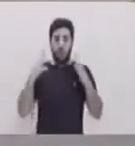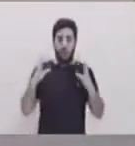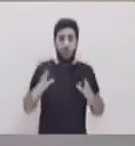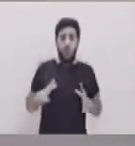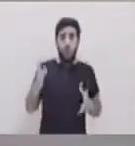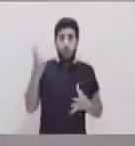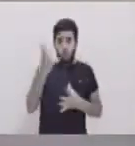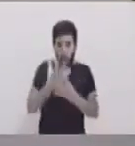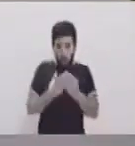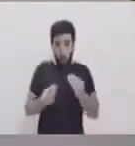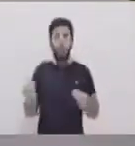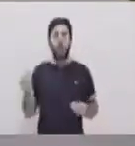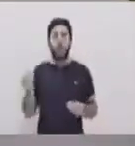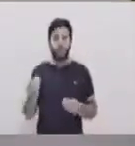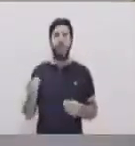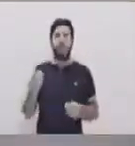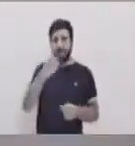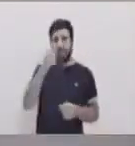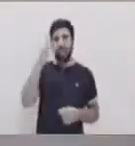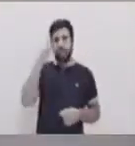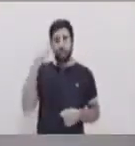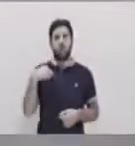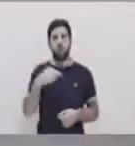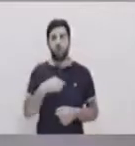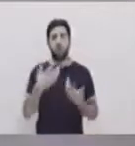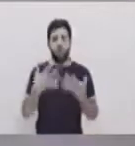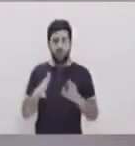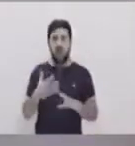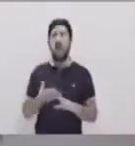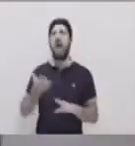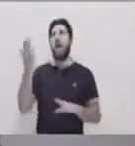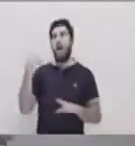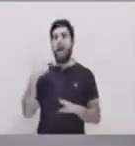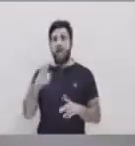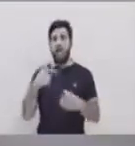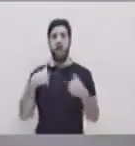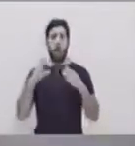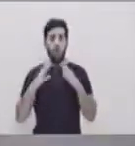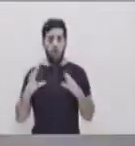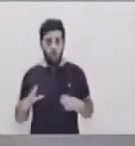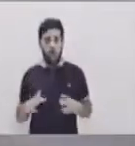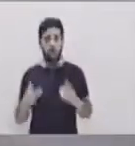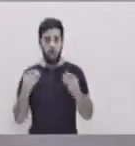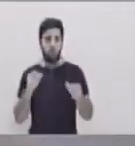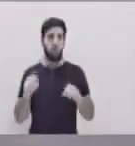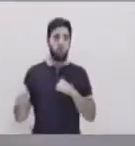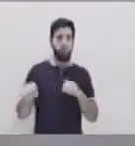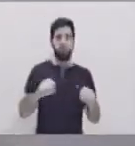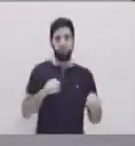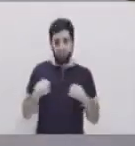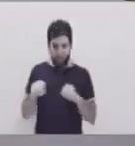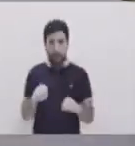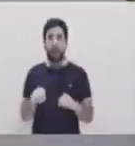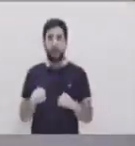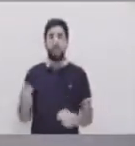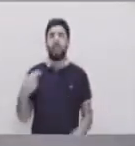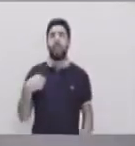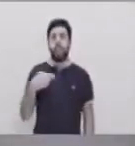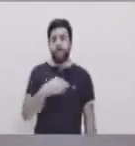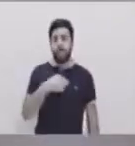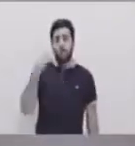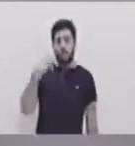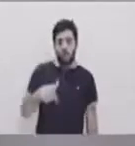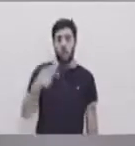cuerpo. ¿Se recuerdan que las veces anteriores trabajamos mucho el cuerpo, verdad? Claro, sí. Pero hoy vamos a ver